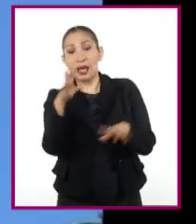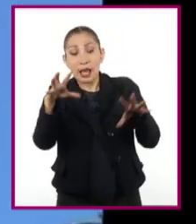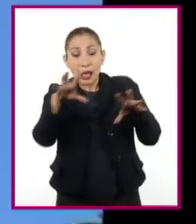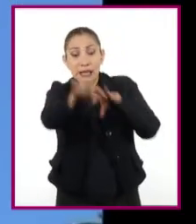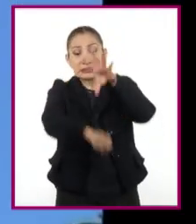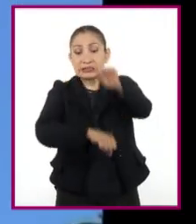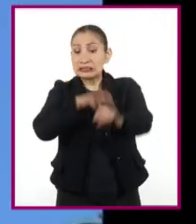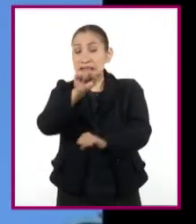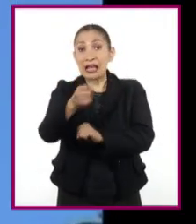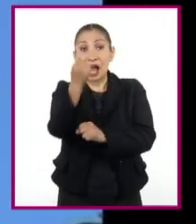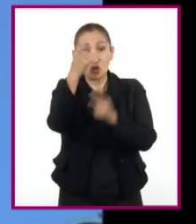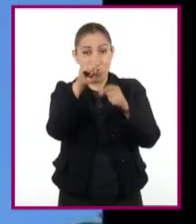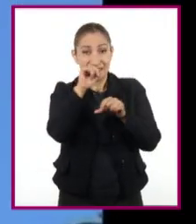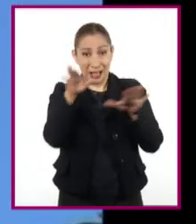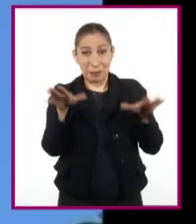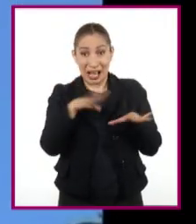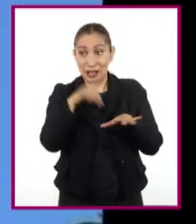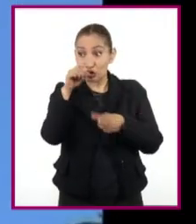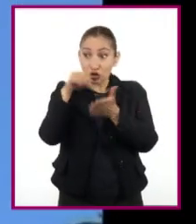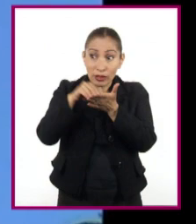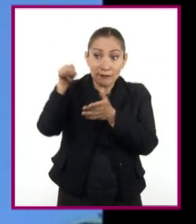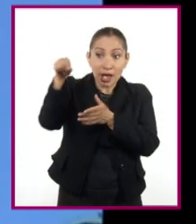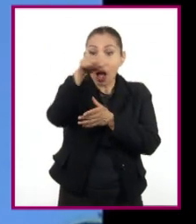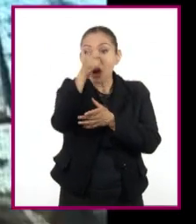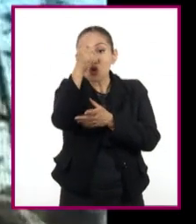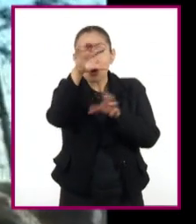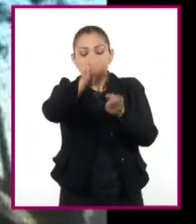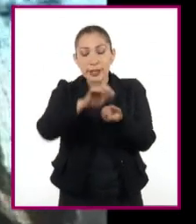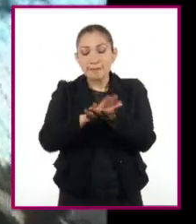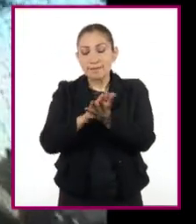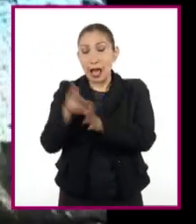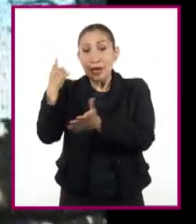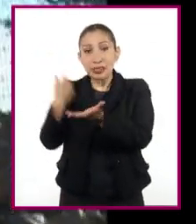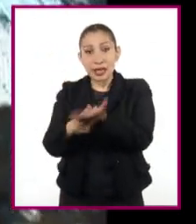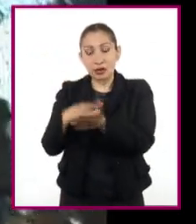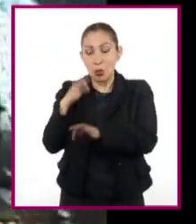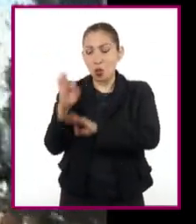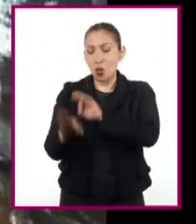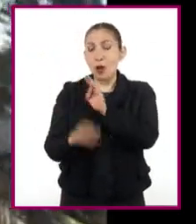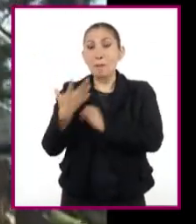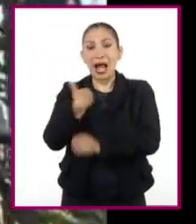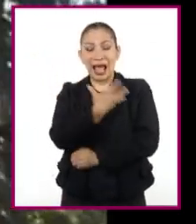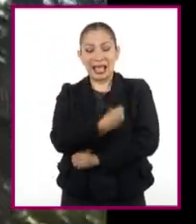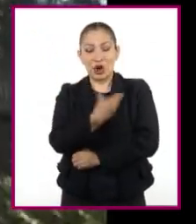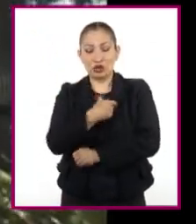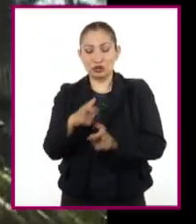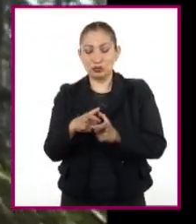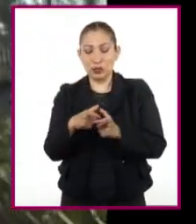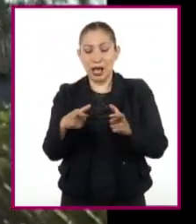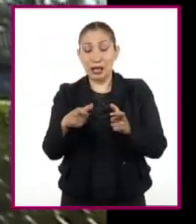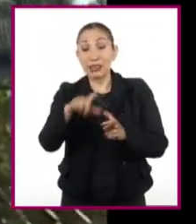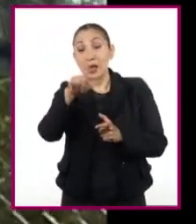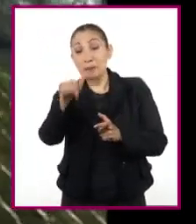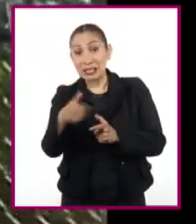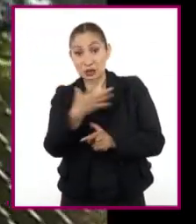capturar a los pocos cóndores que quedaban en libertad y reproducirlos en cautiverio, para posteriormente introducir a las crías al